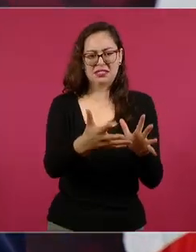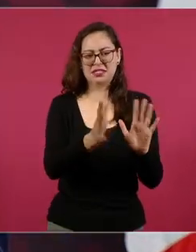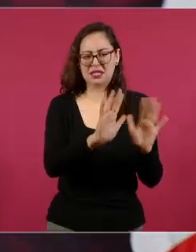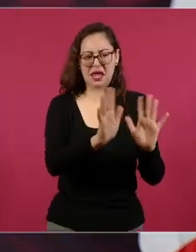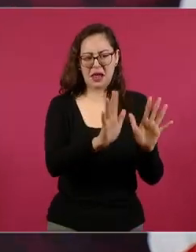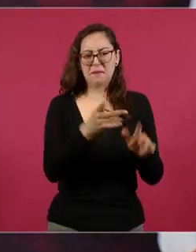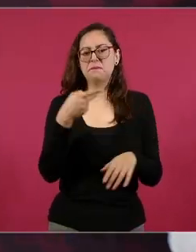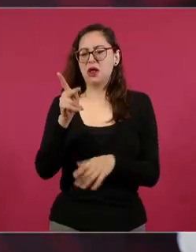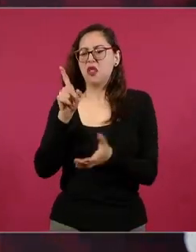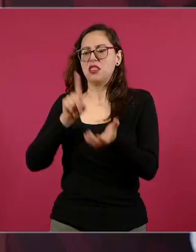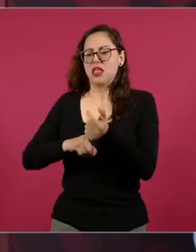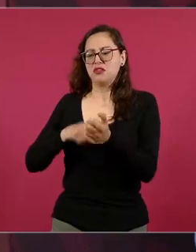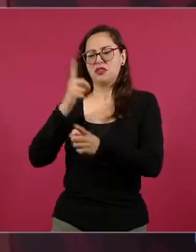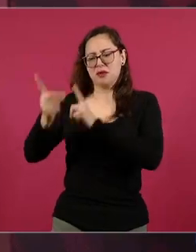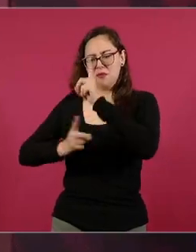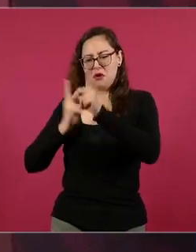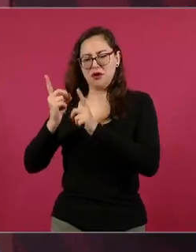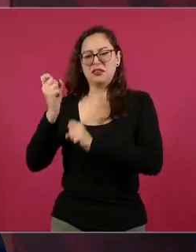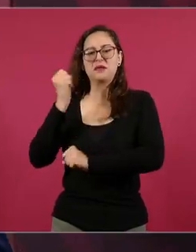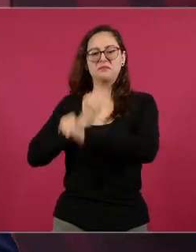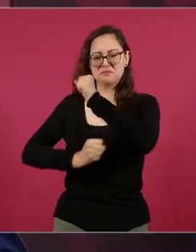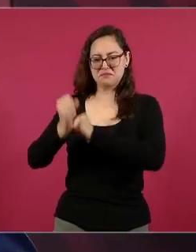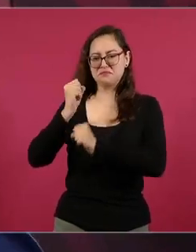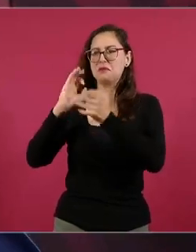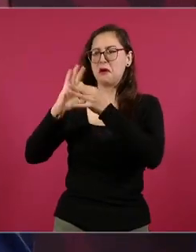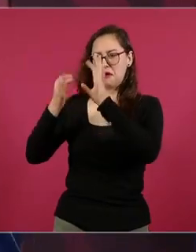Está permitido. Es olímpico.